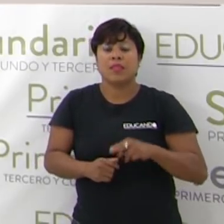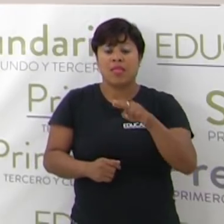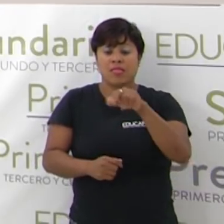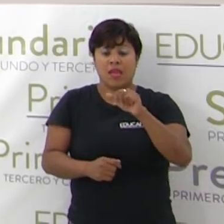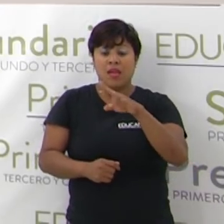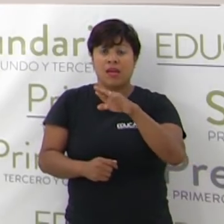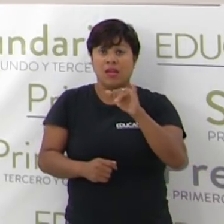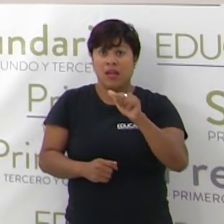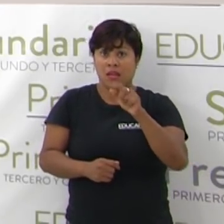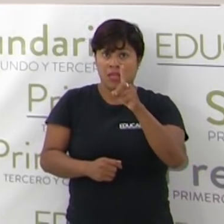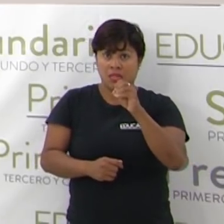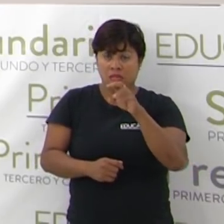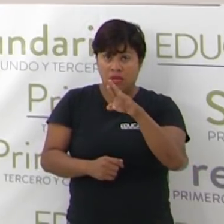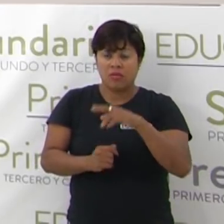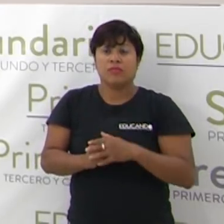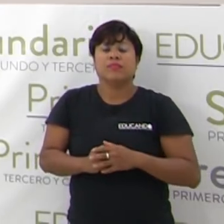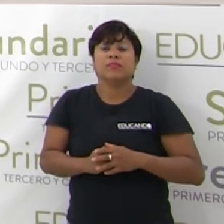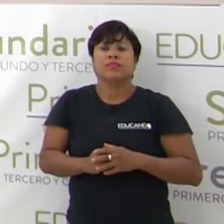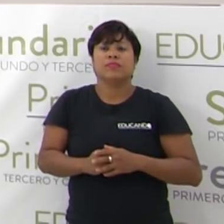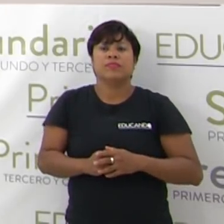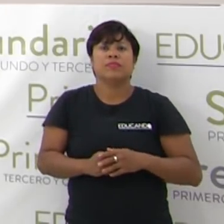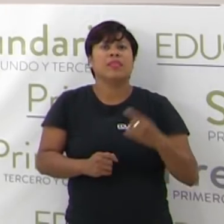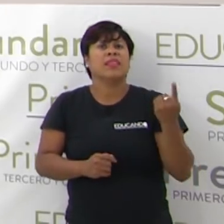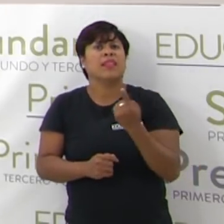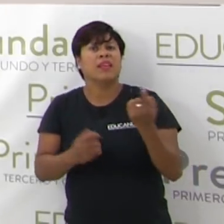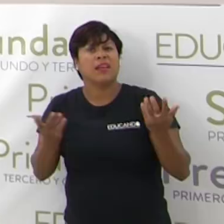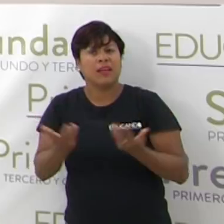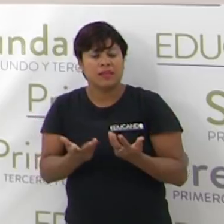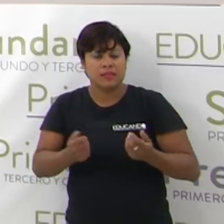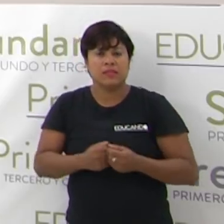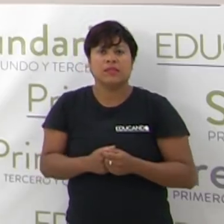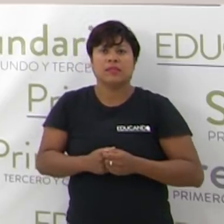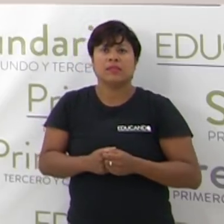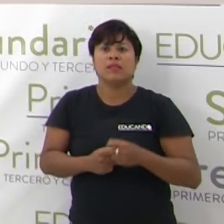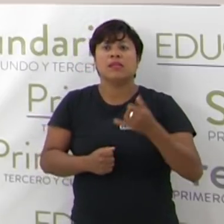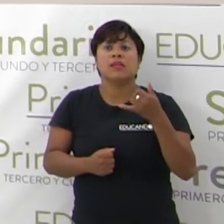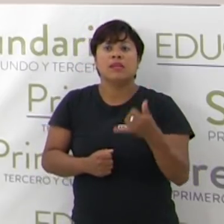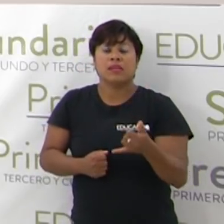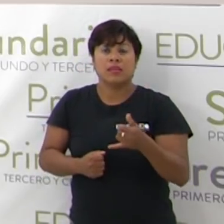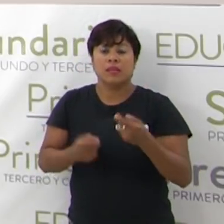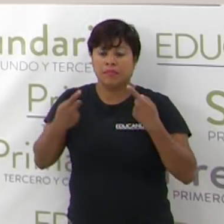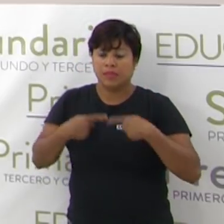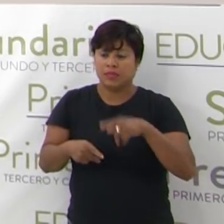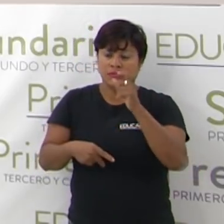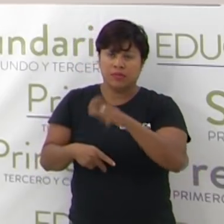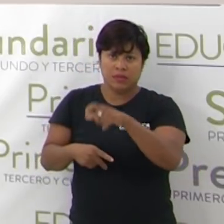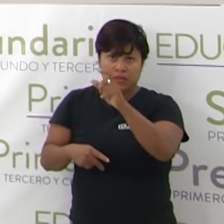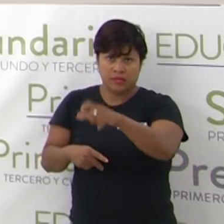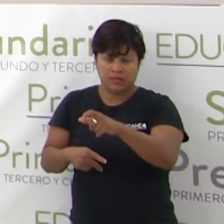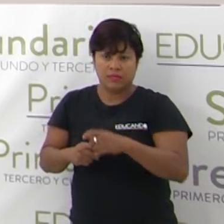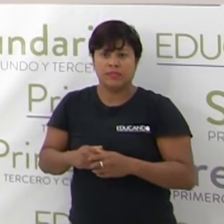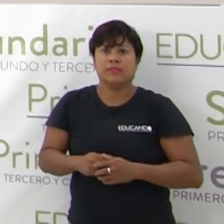narrador, la acción y los personajes.